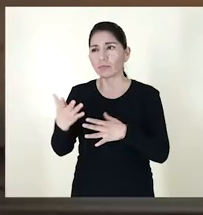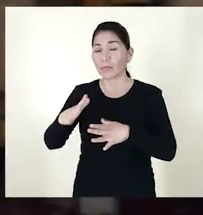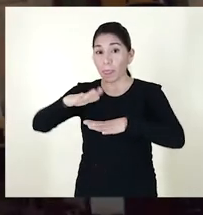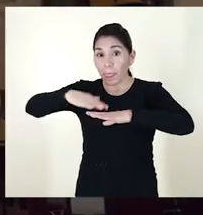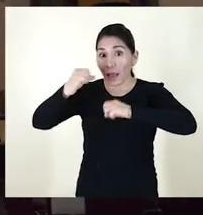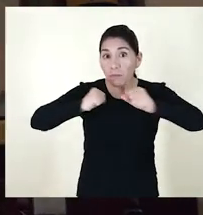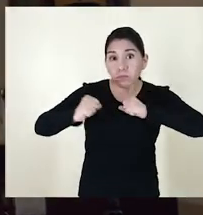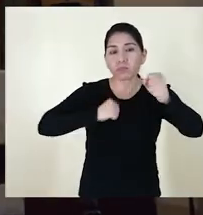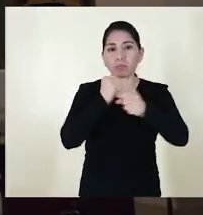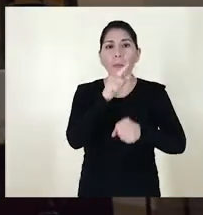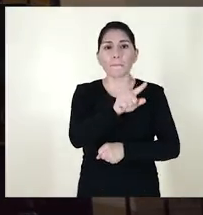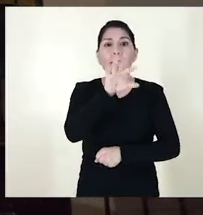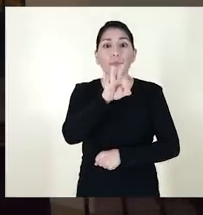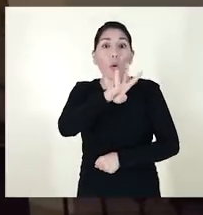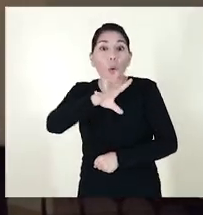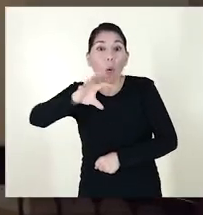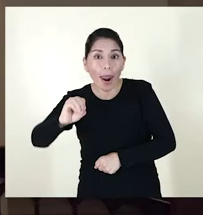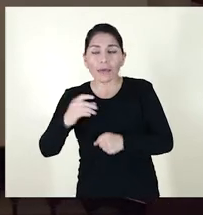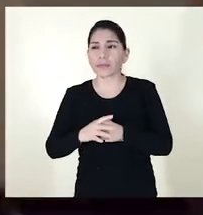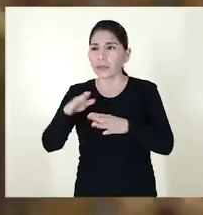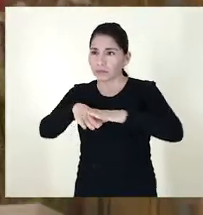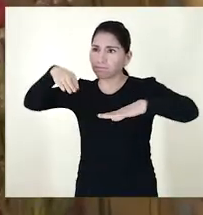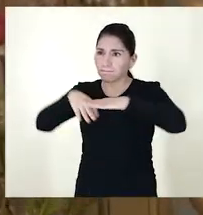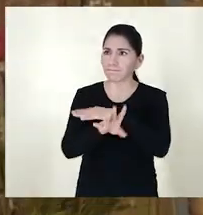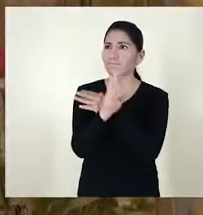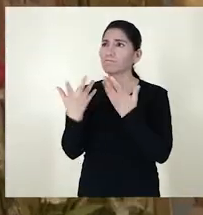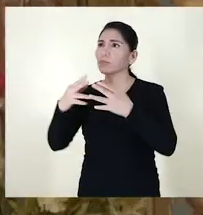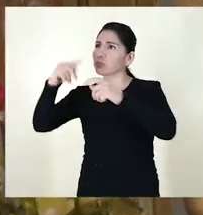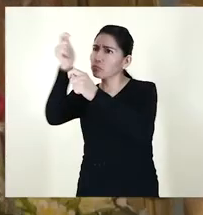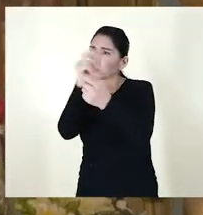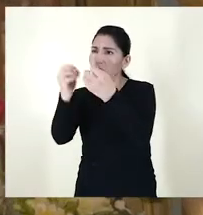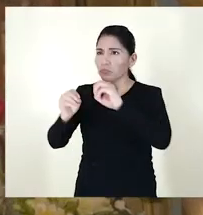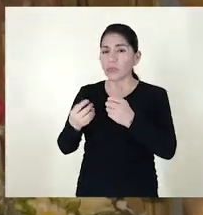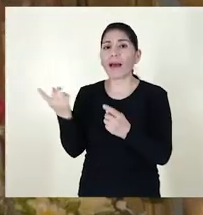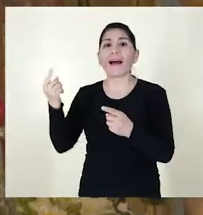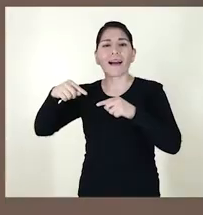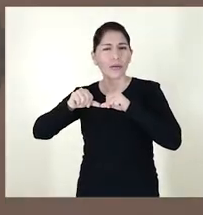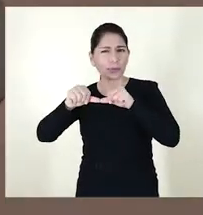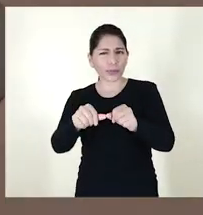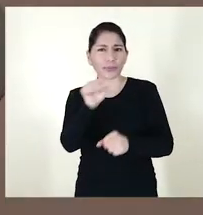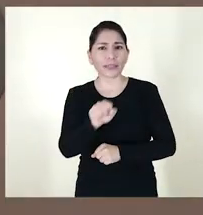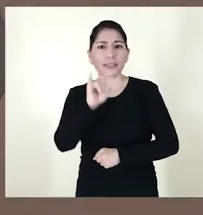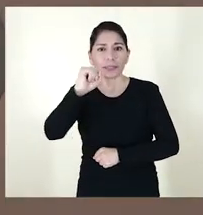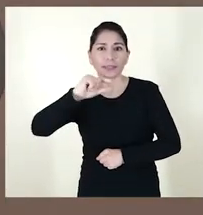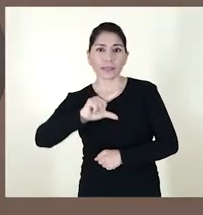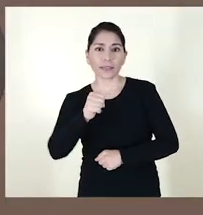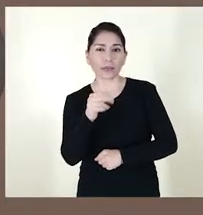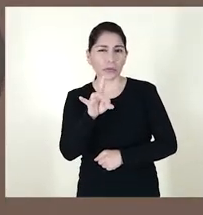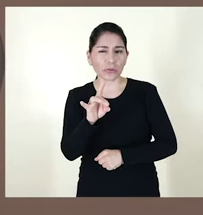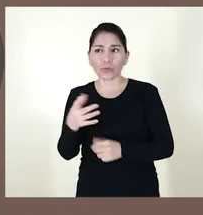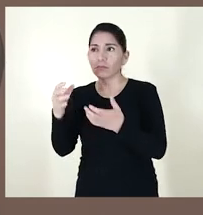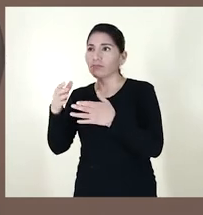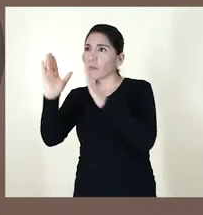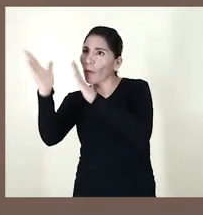siglo. Después del terremoto de 1940, se intervino tanto en la parte exterior como interior, pero a pesar de ello, sigue siendo